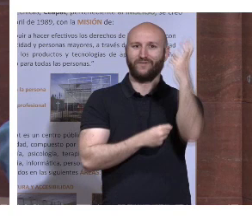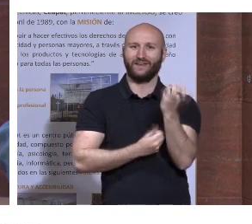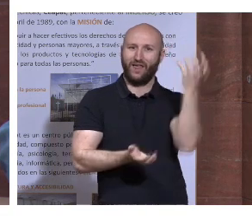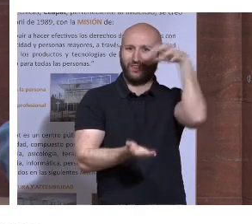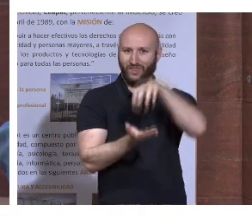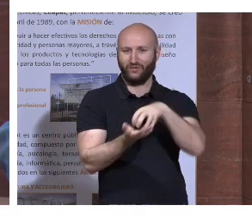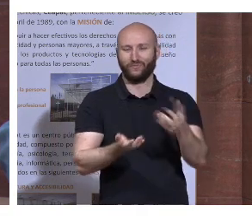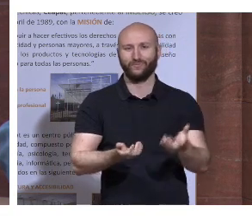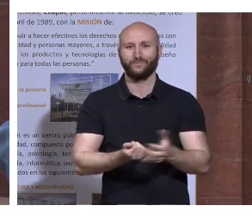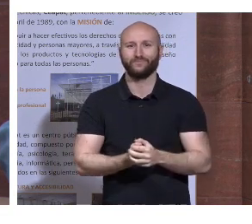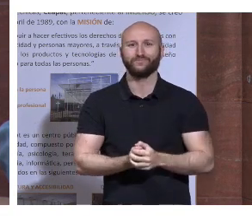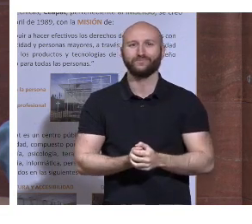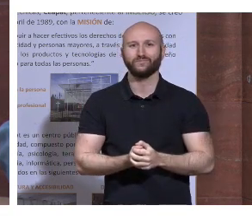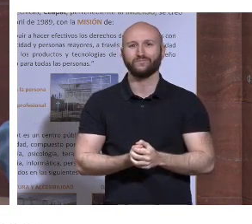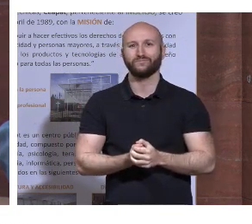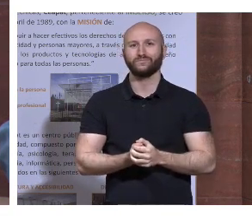otros